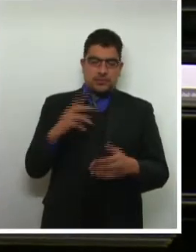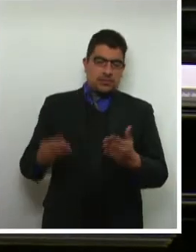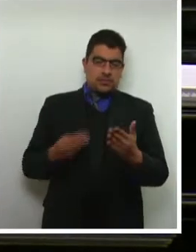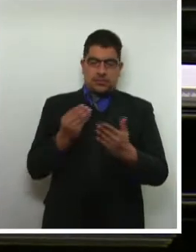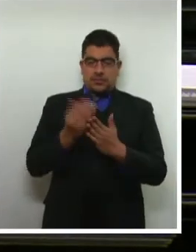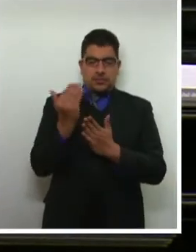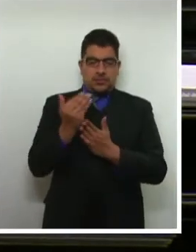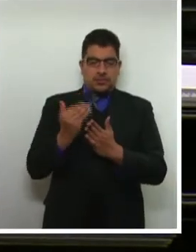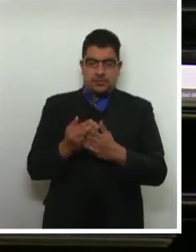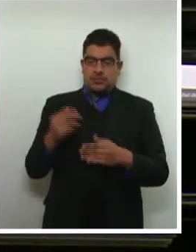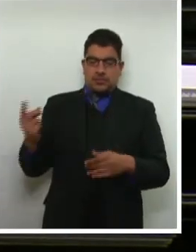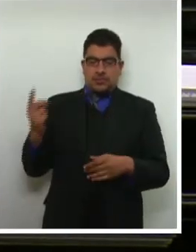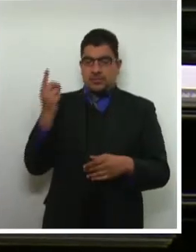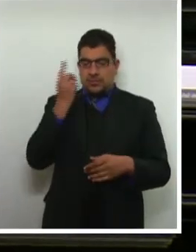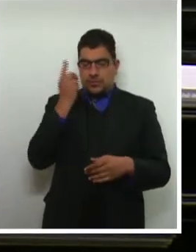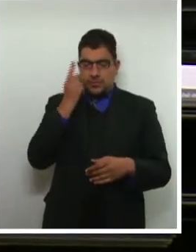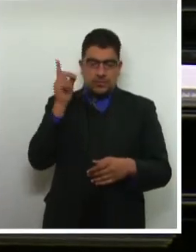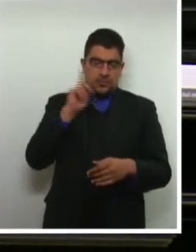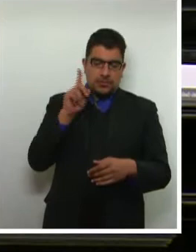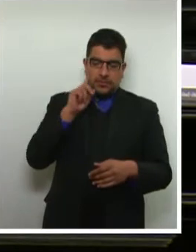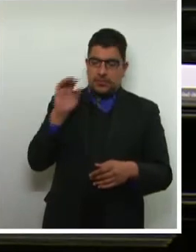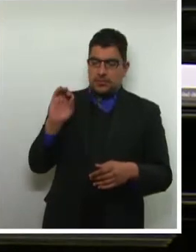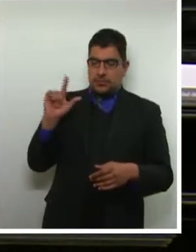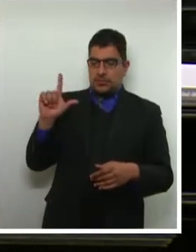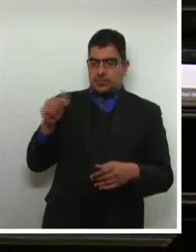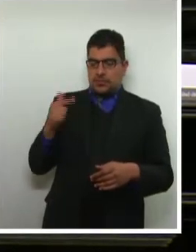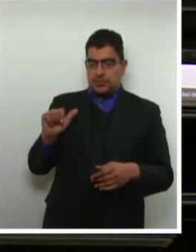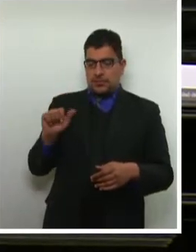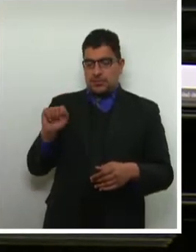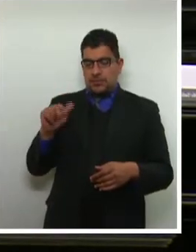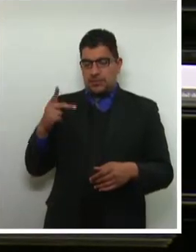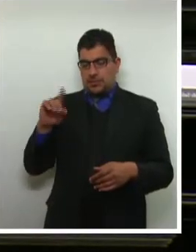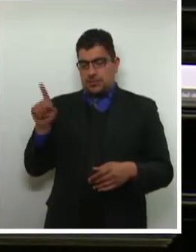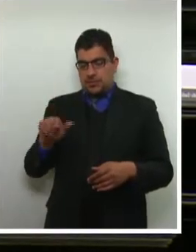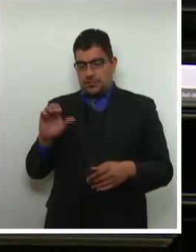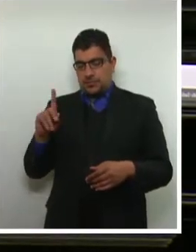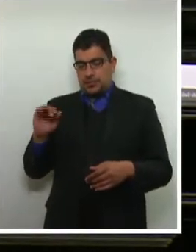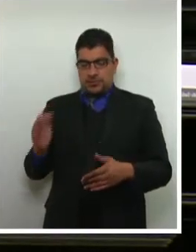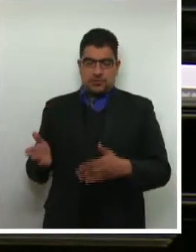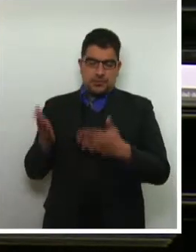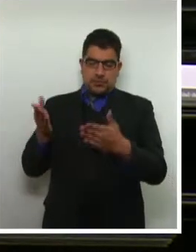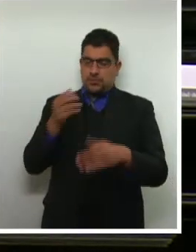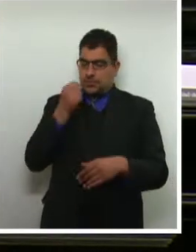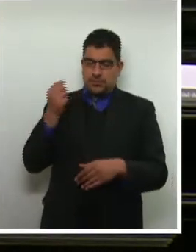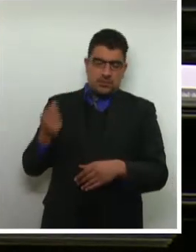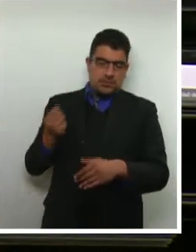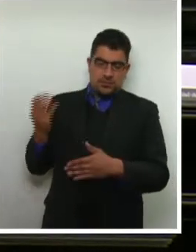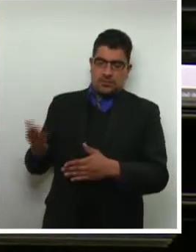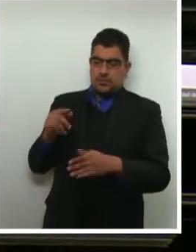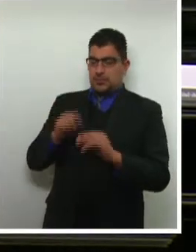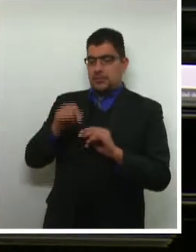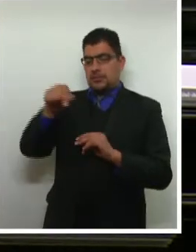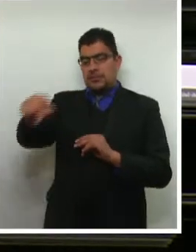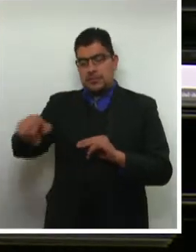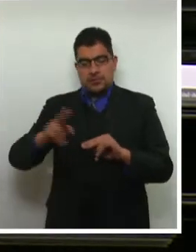reservas, en primer lugar de la diputada Olga Sánchez Cordero, y a quien le doy el uso de la palabra desde su